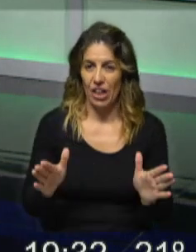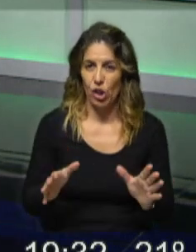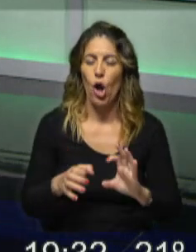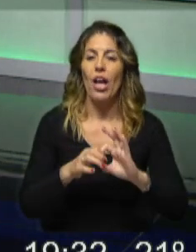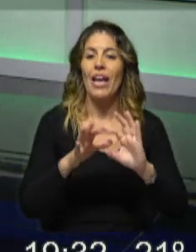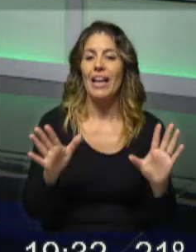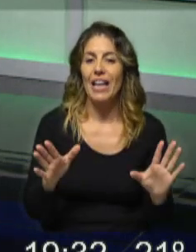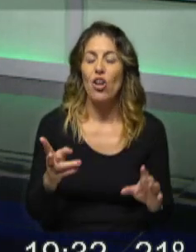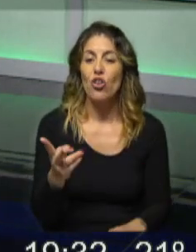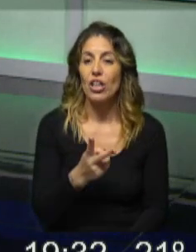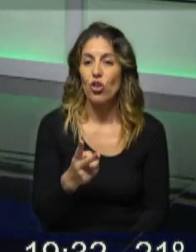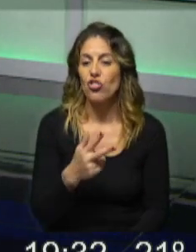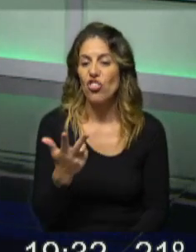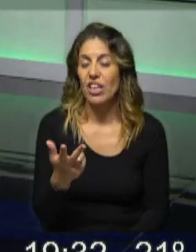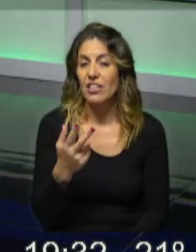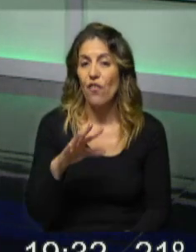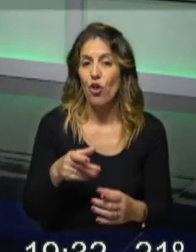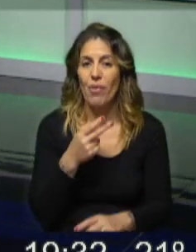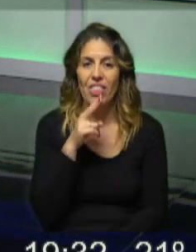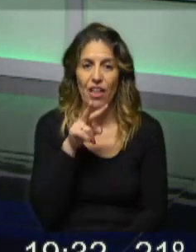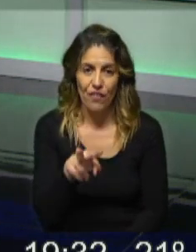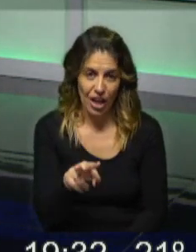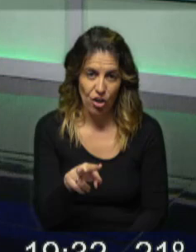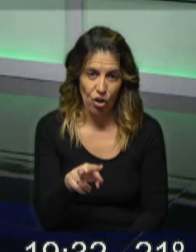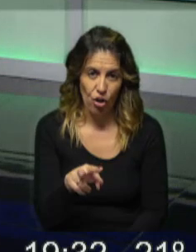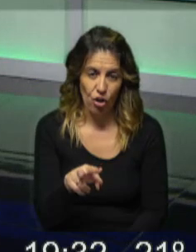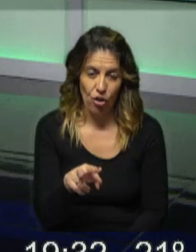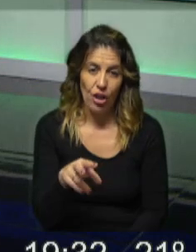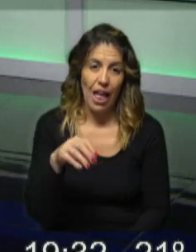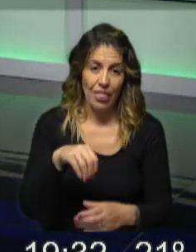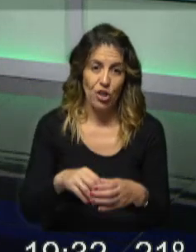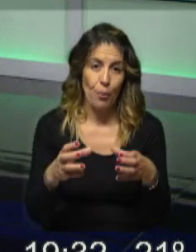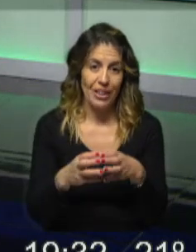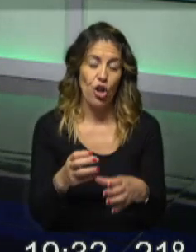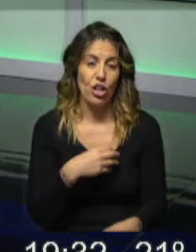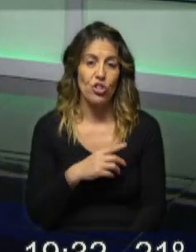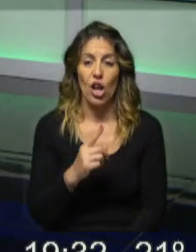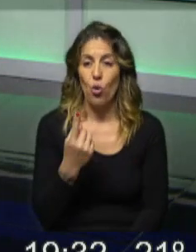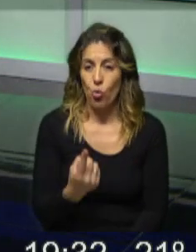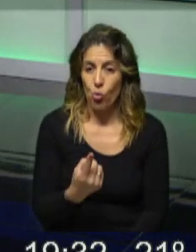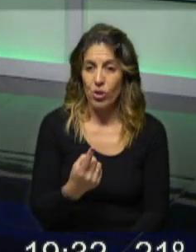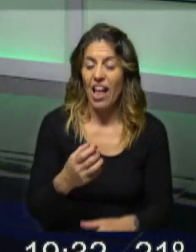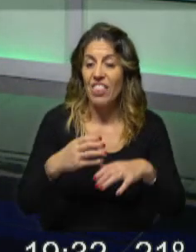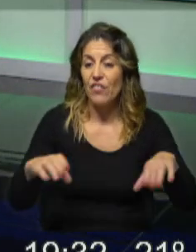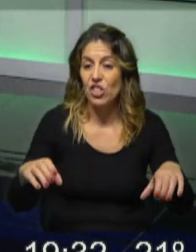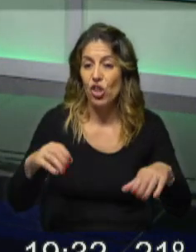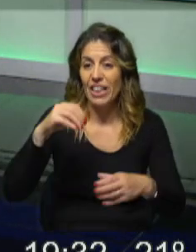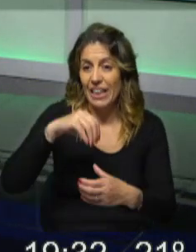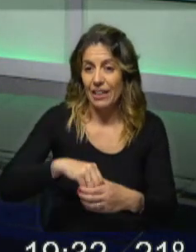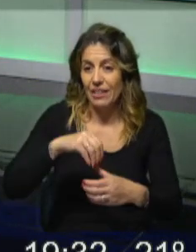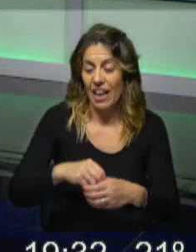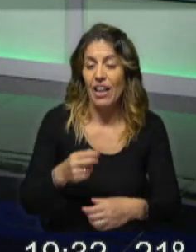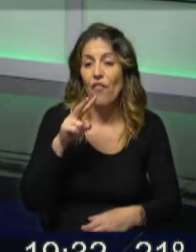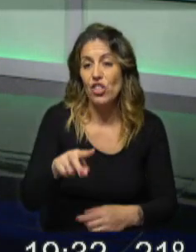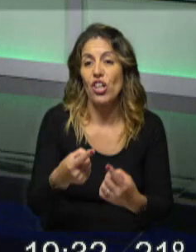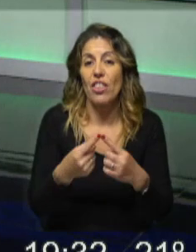acá hay dos o tres lecturas por lo menos de lo que sucedió adentro del partido Nacional una lectura es que hay divisiones internas y las visiones eran